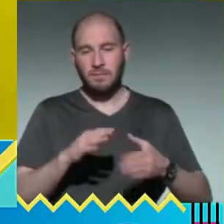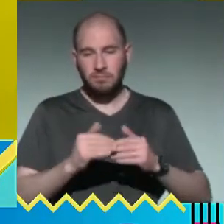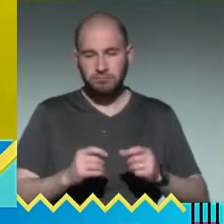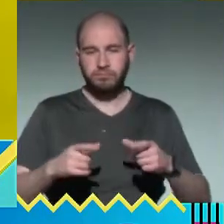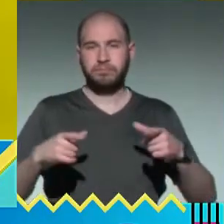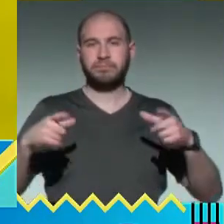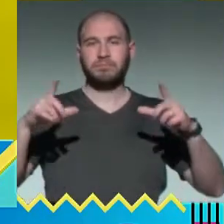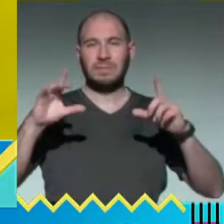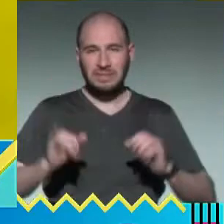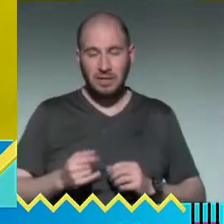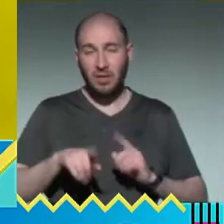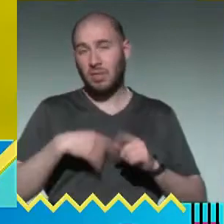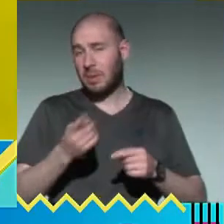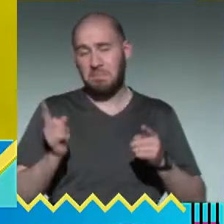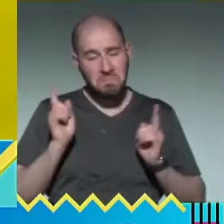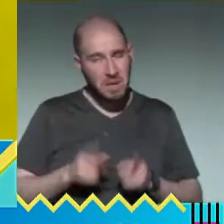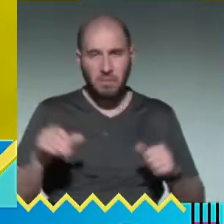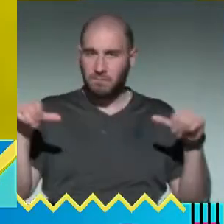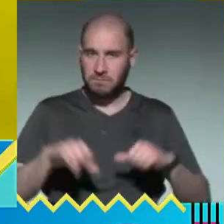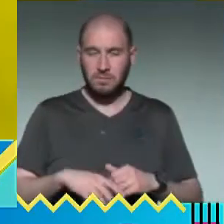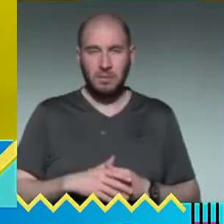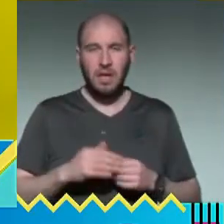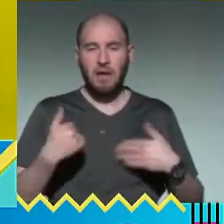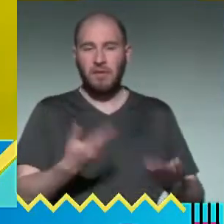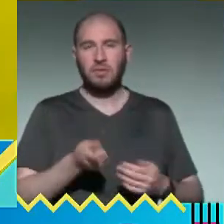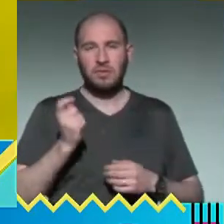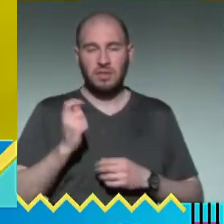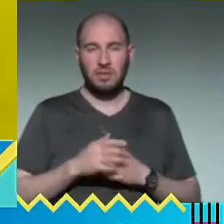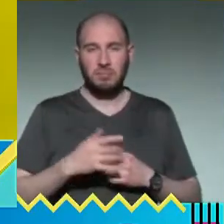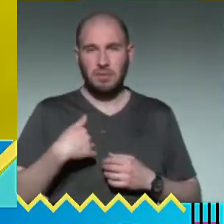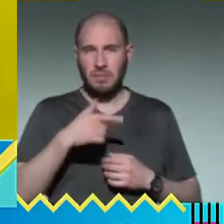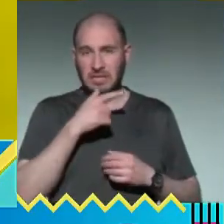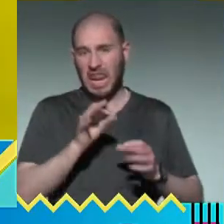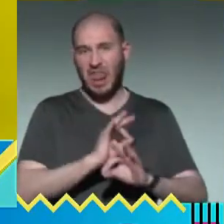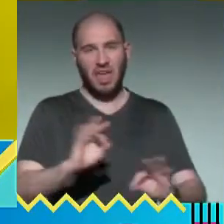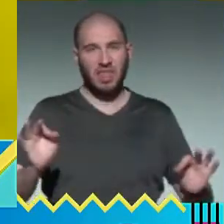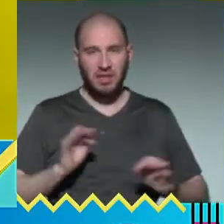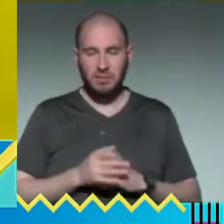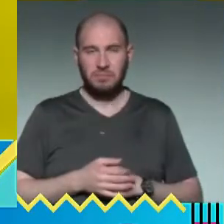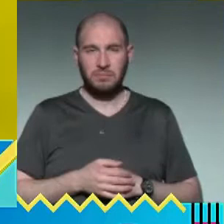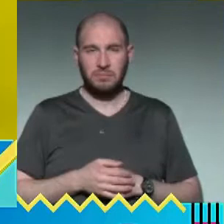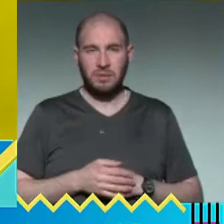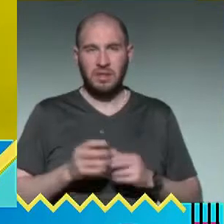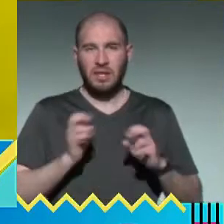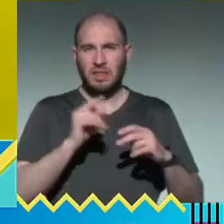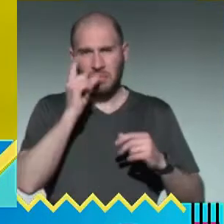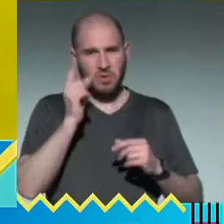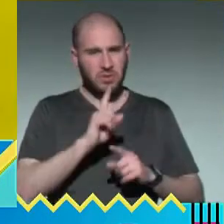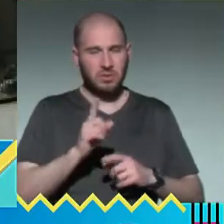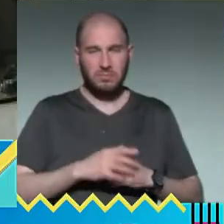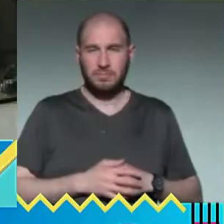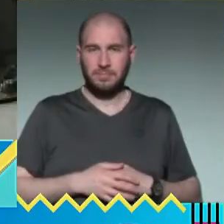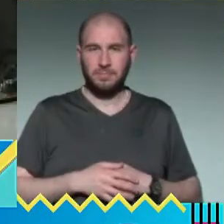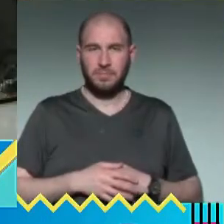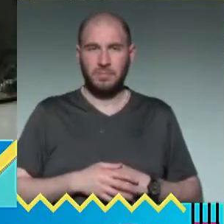crecimiento sostenido, si no vamos a volver a caer. Ahora, ¿a quién le conviene eso? Yo creo que a nadie. No es un tema partidario. Sí, no, yo creo